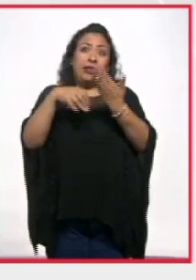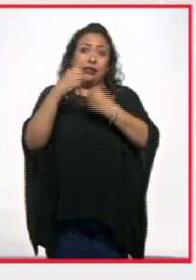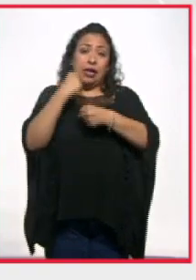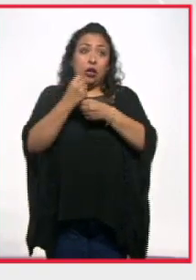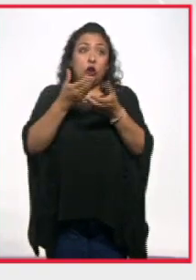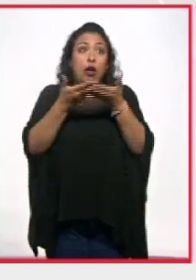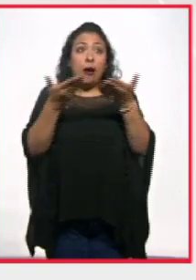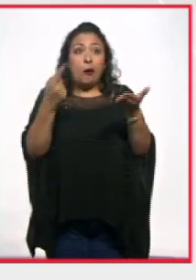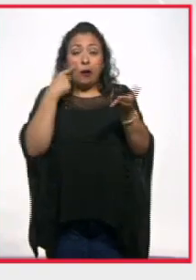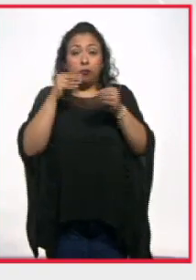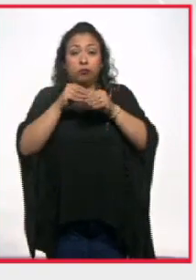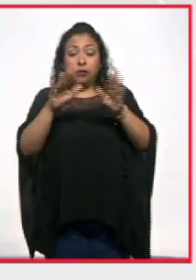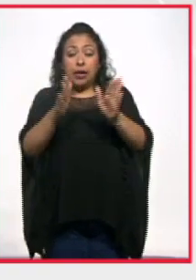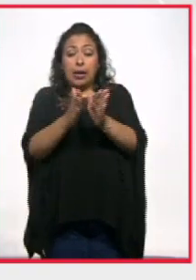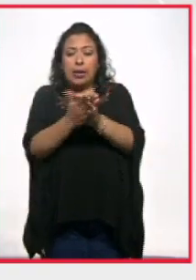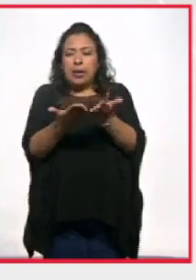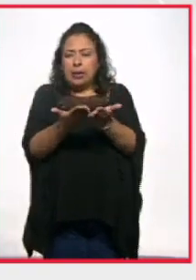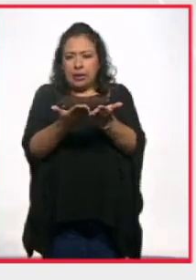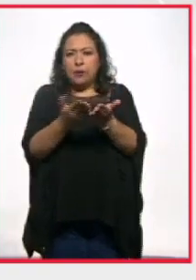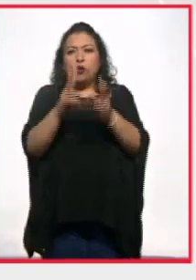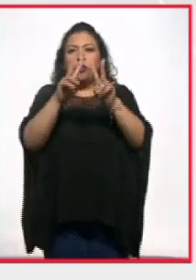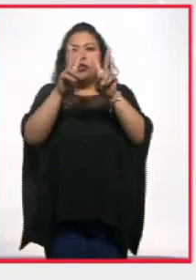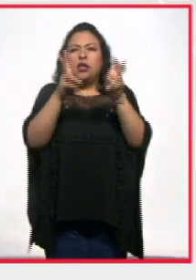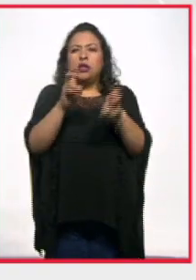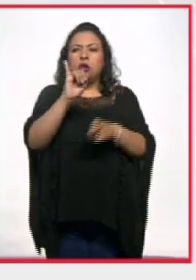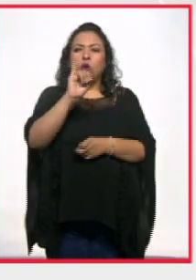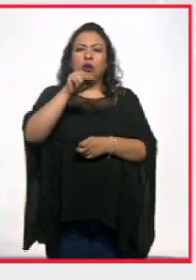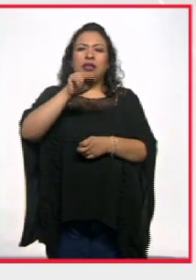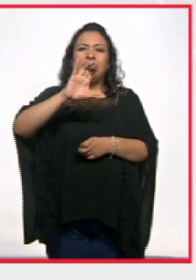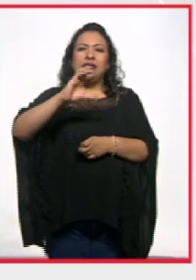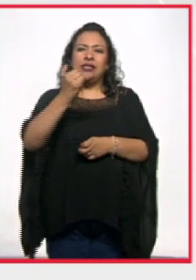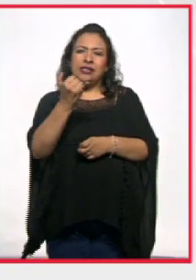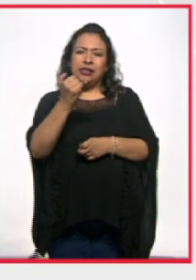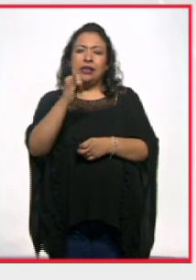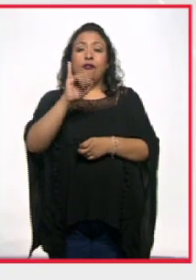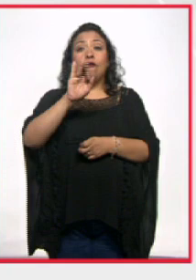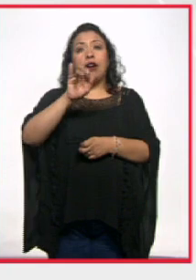ahora lo ve publicado en un pequeño volumen titulado Hinchi Farofe.